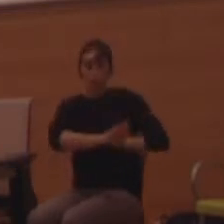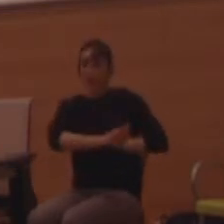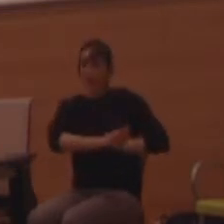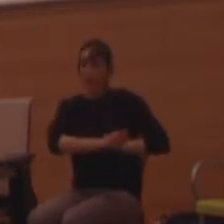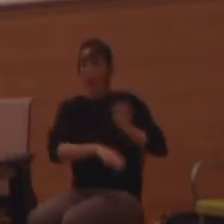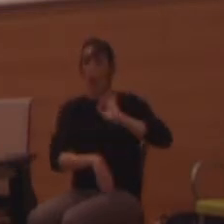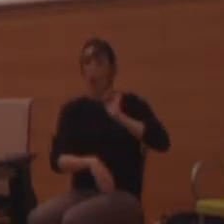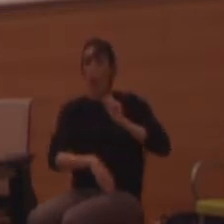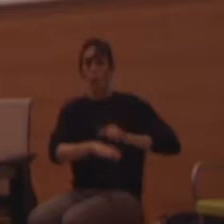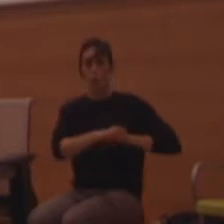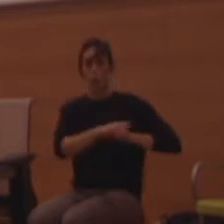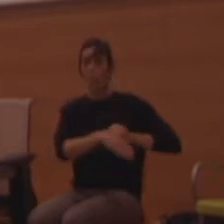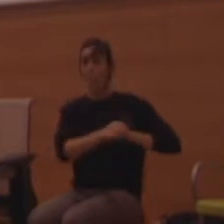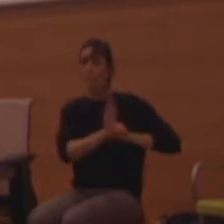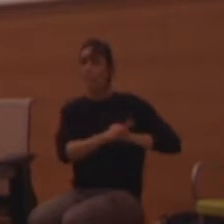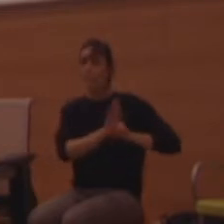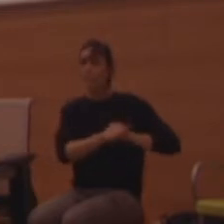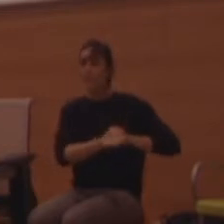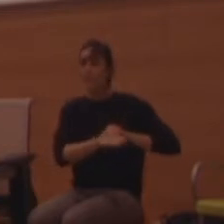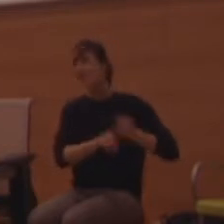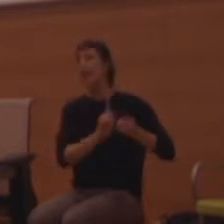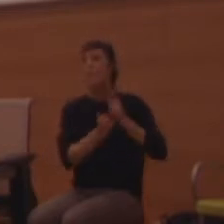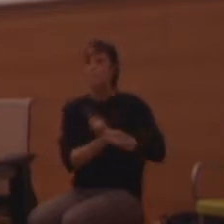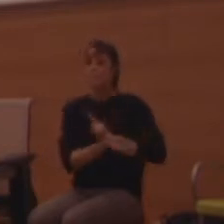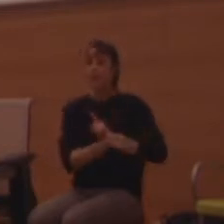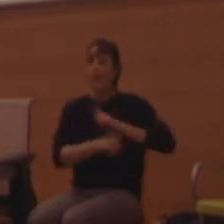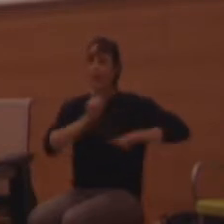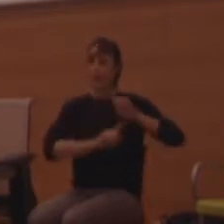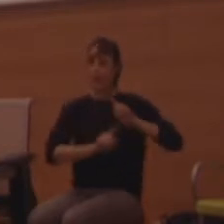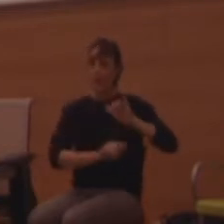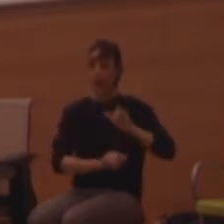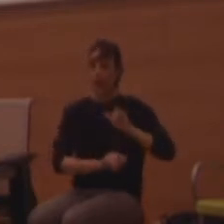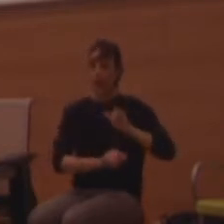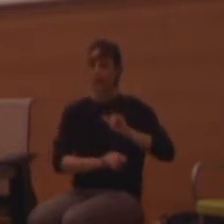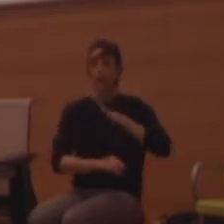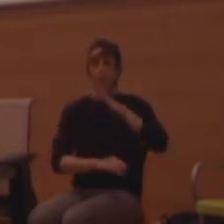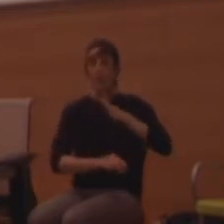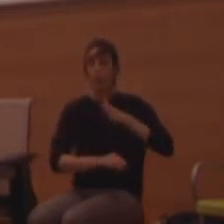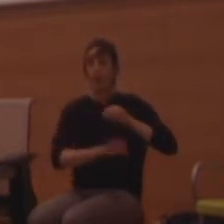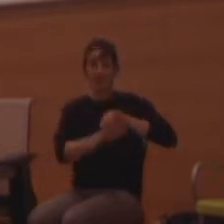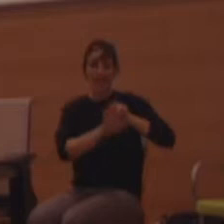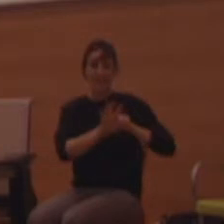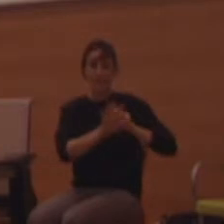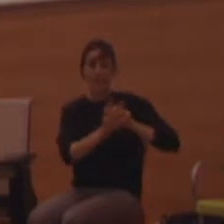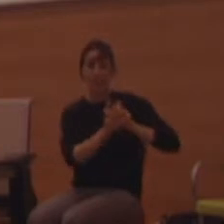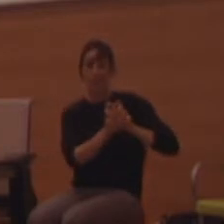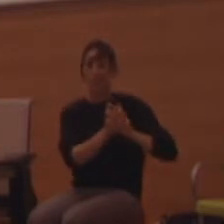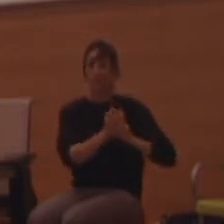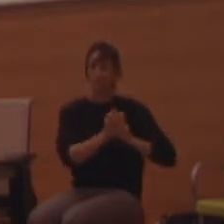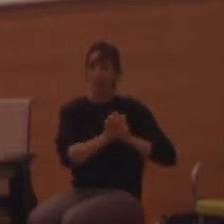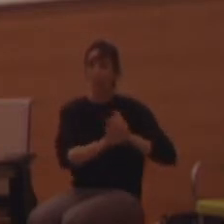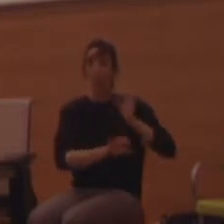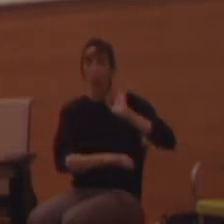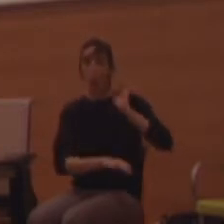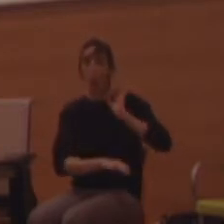con un índice tobillo-brazo alterado, que tiene deformaciones en los pies y que tiene